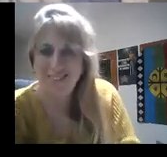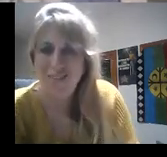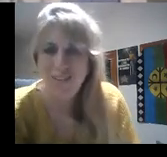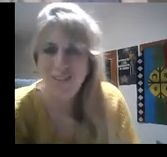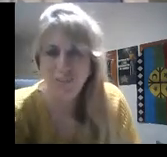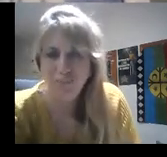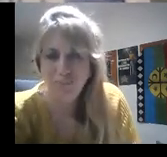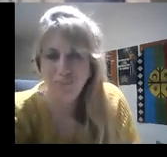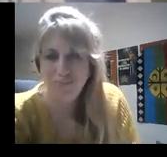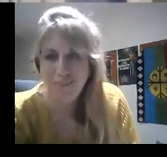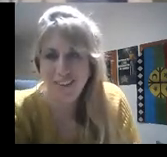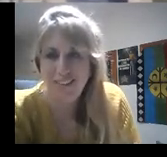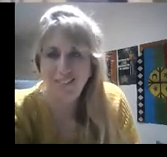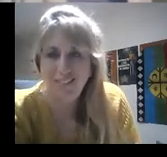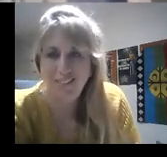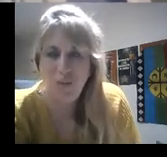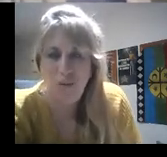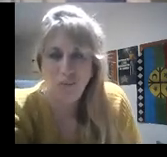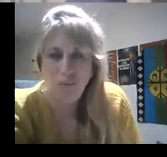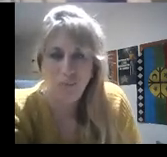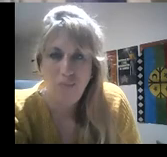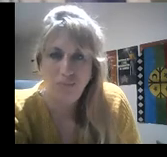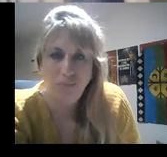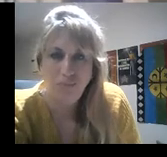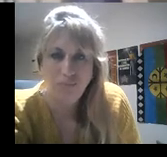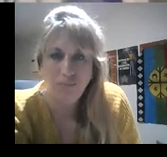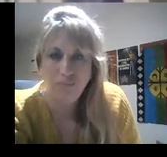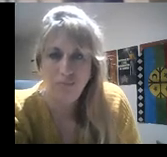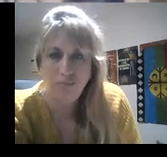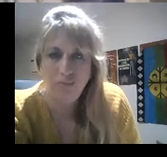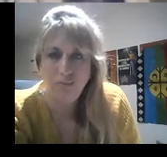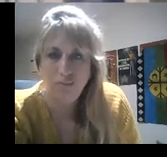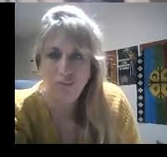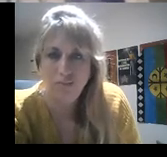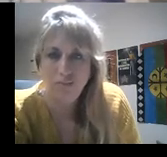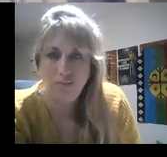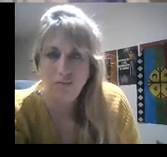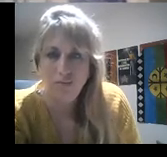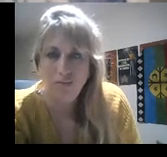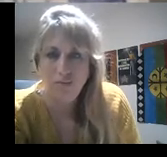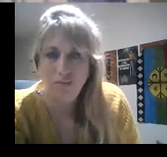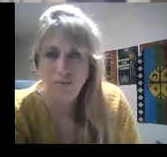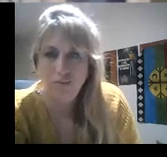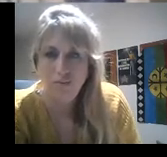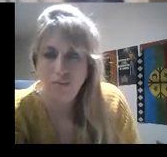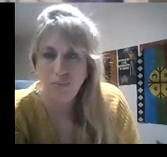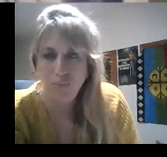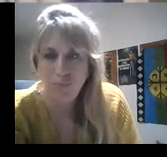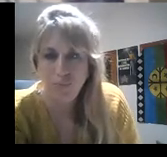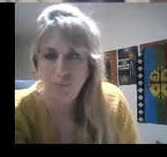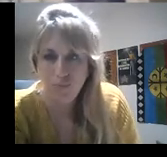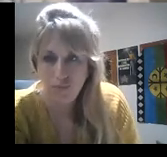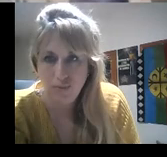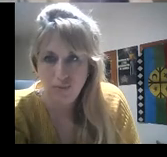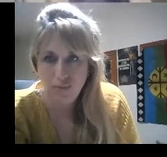pandemia, porque creo que si hiciéramos un cálculo, no lo tengo exacto, pero si hiciéramos un